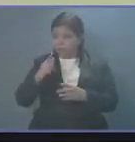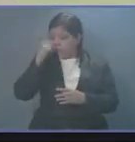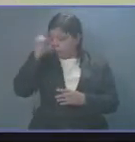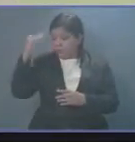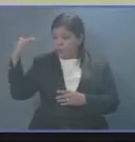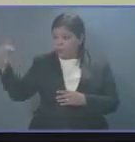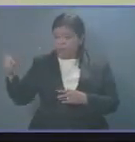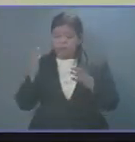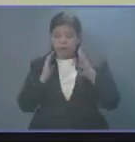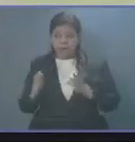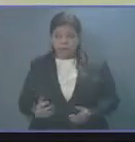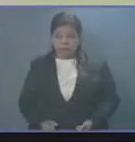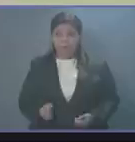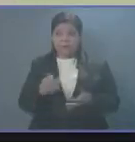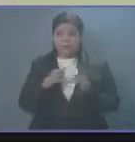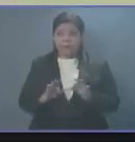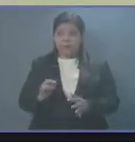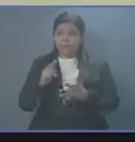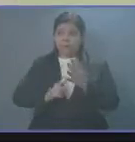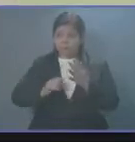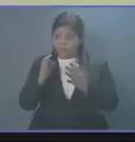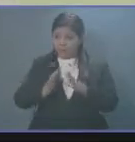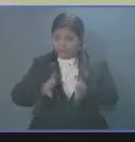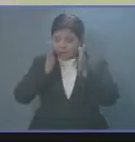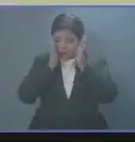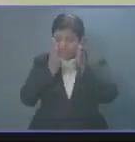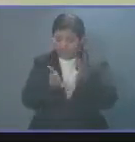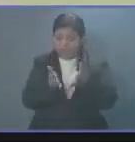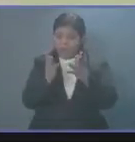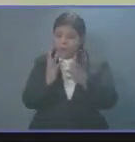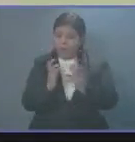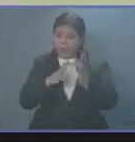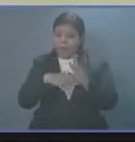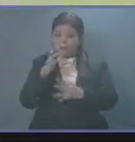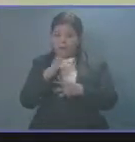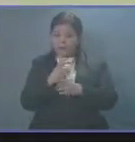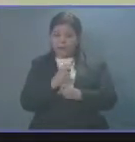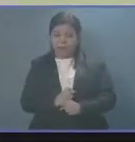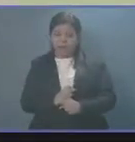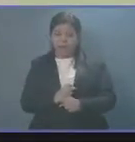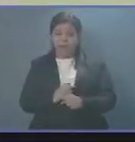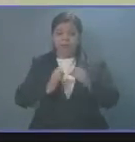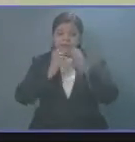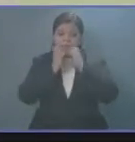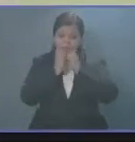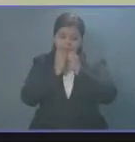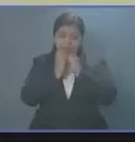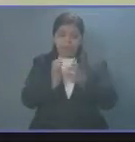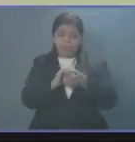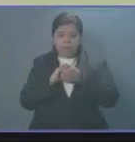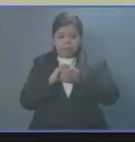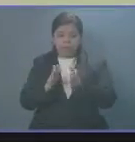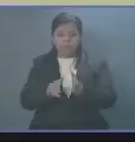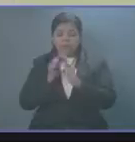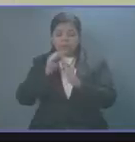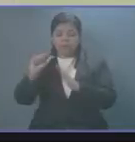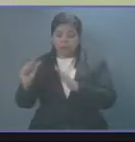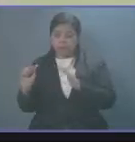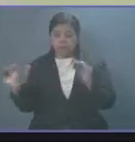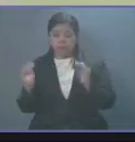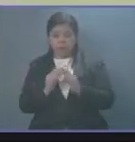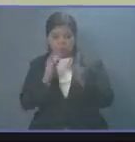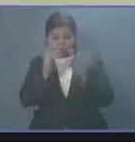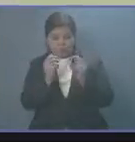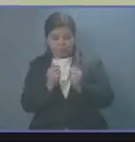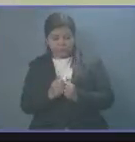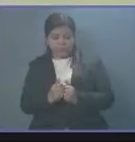Estado a través de formas legales encaminadas a darle seguridad jurídica, sostenimiento temporal, solidez institucional y